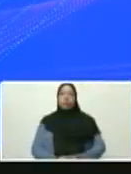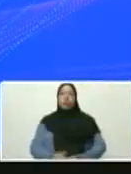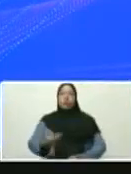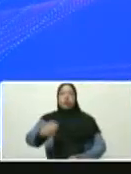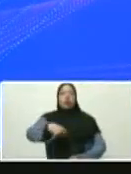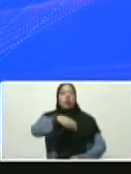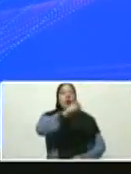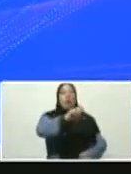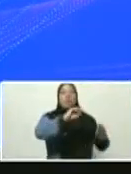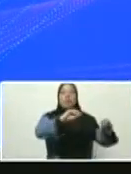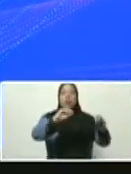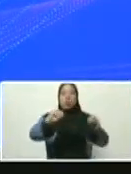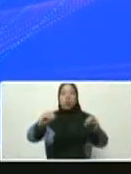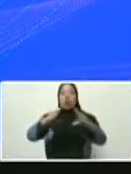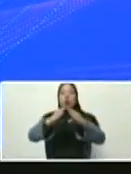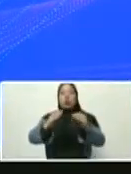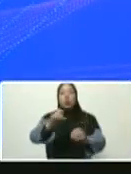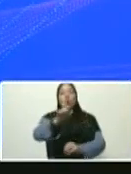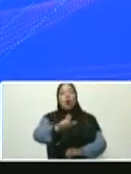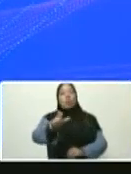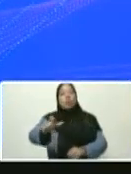todo el personal militar